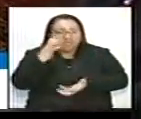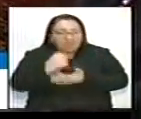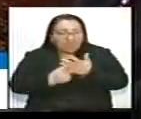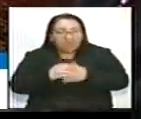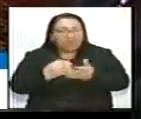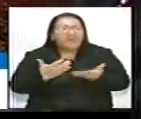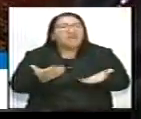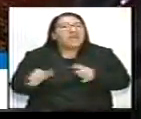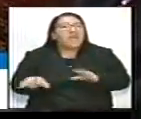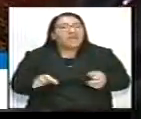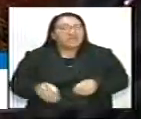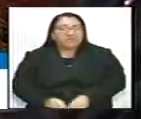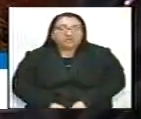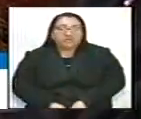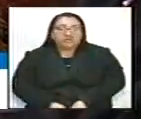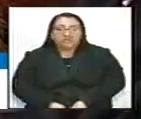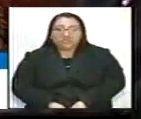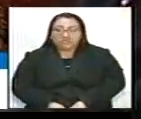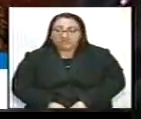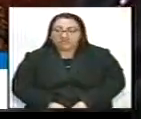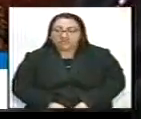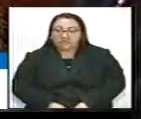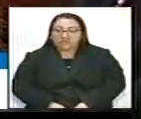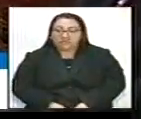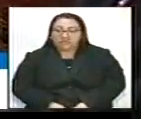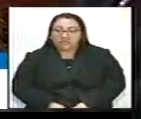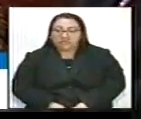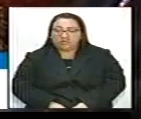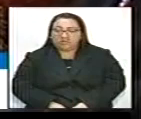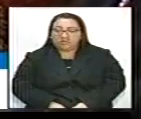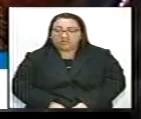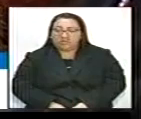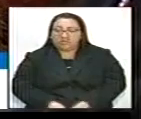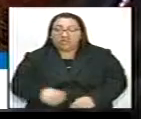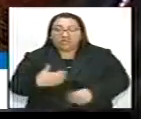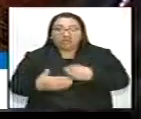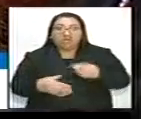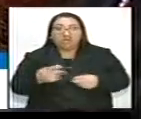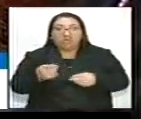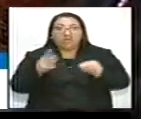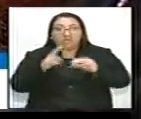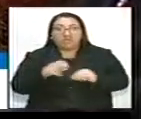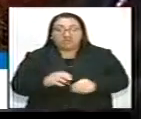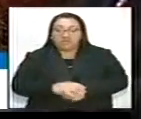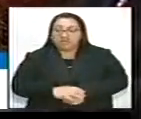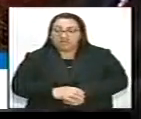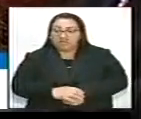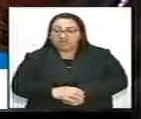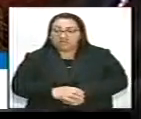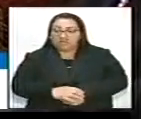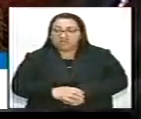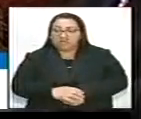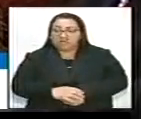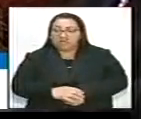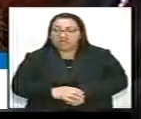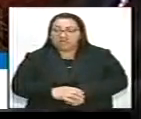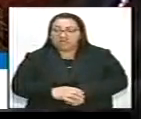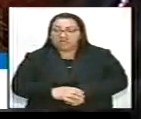qué acciones estarían avanzando en esta investigación a fin de